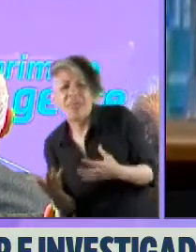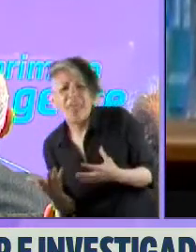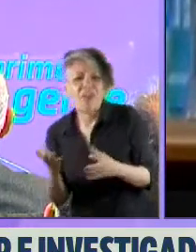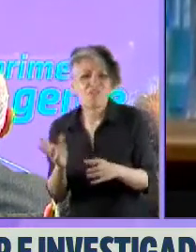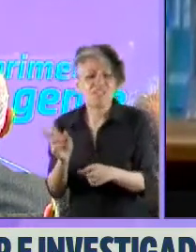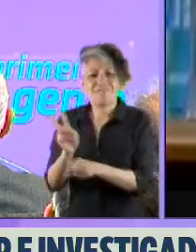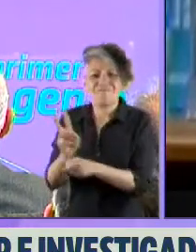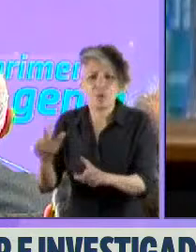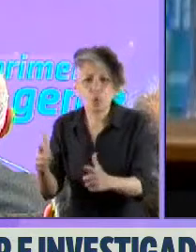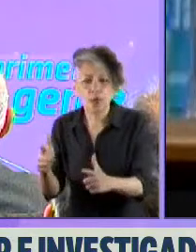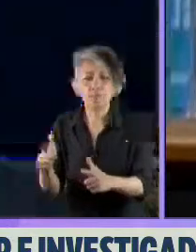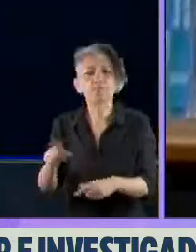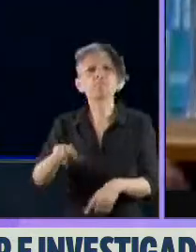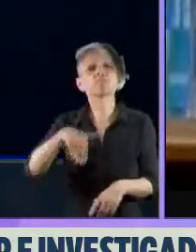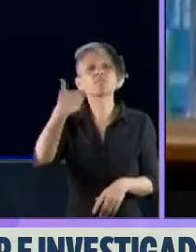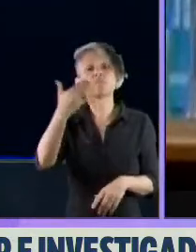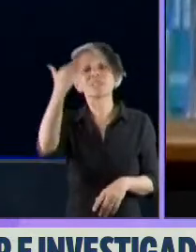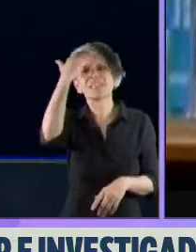en la época de Macri,